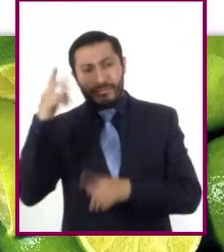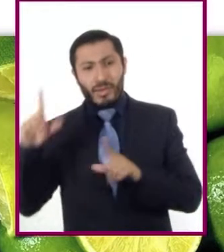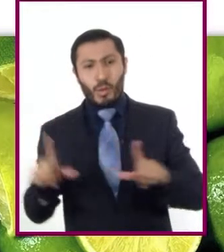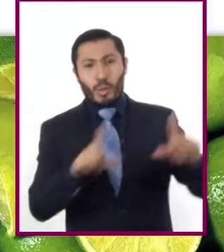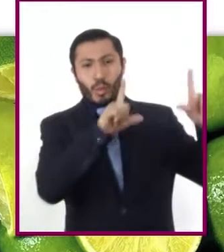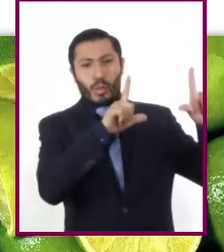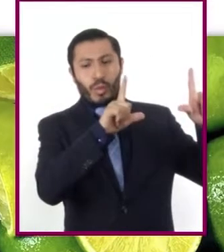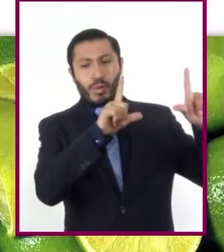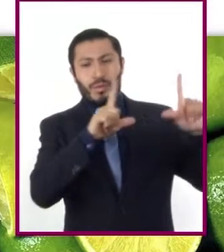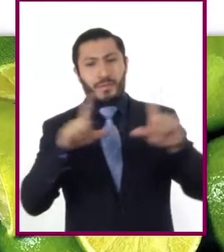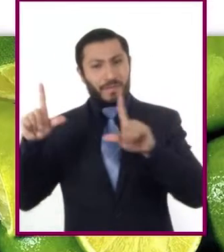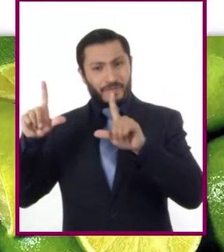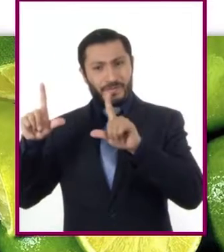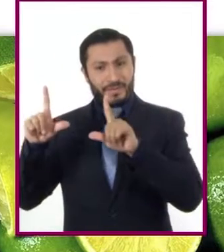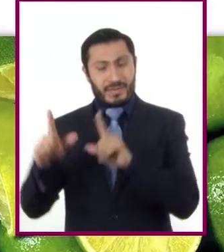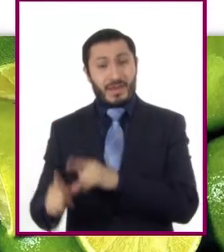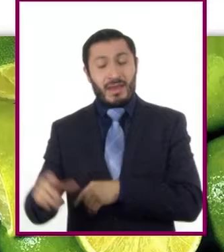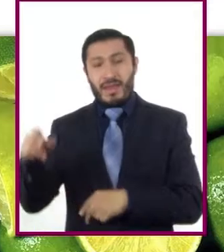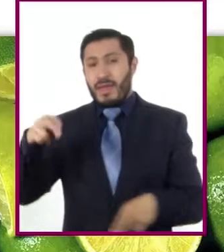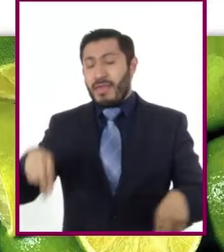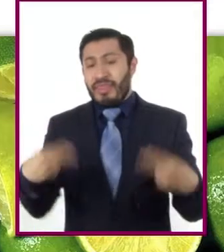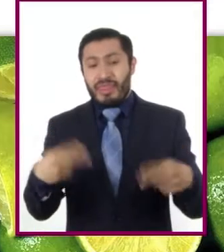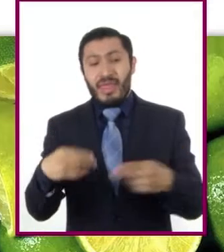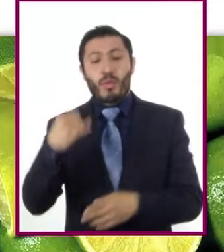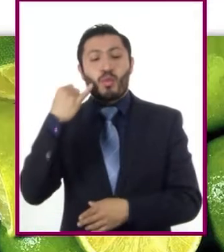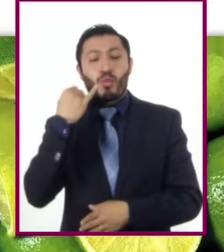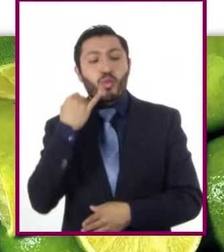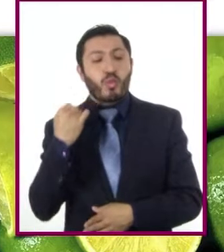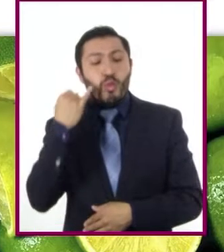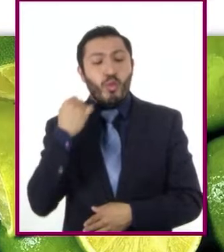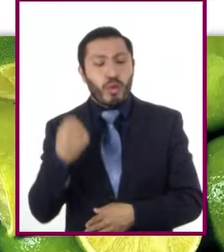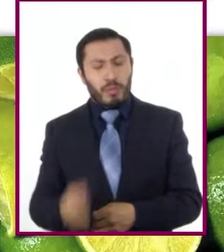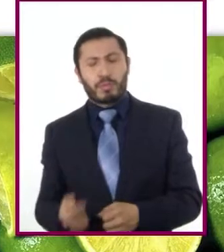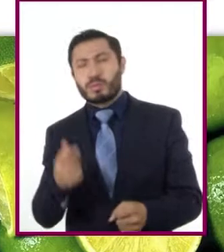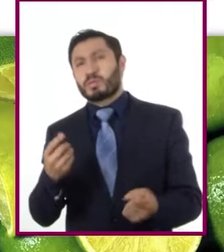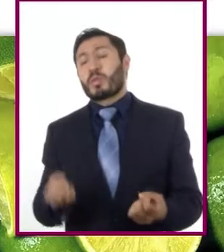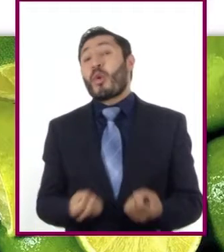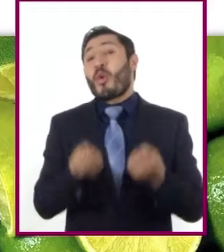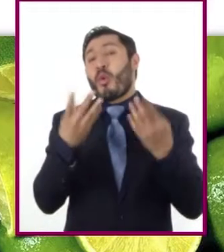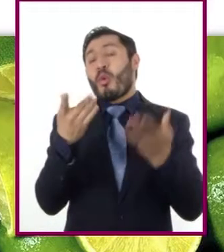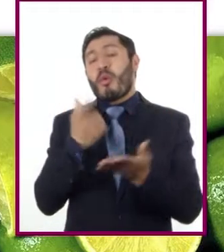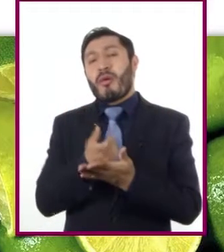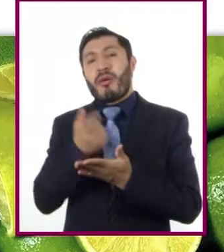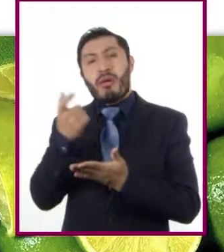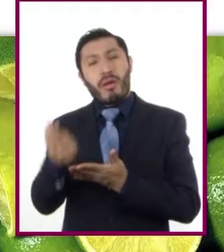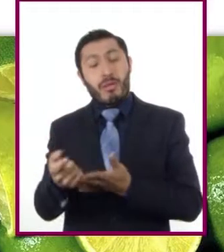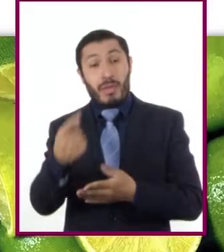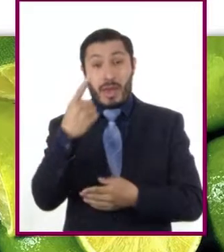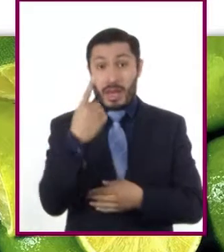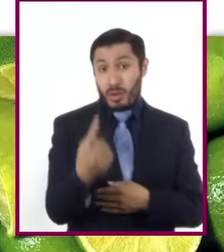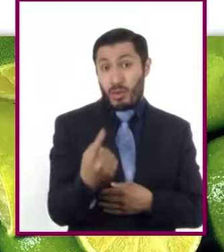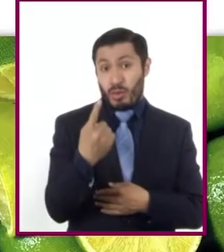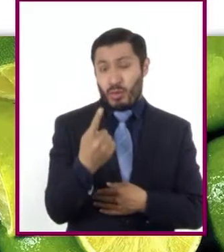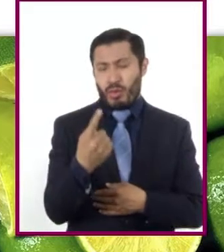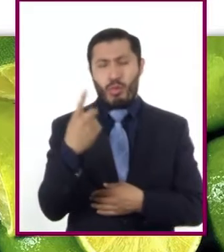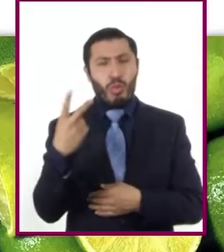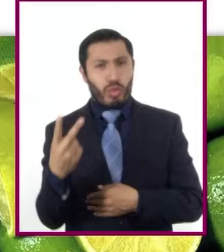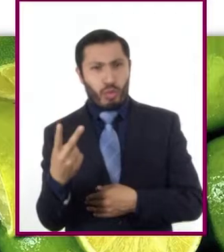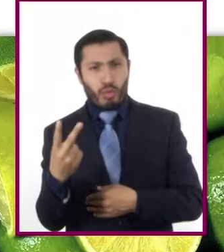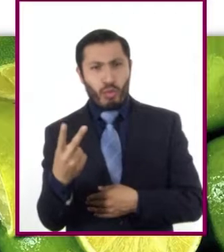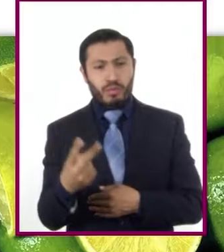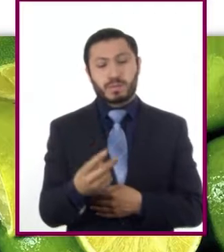planteamiento. En un negocio de jugos quieren saber cuánto deben pagar por 1,